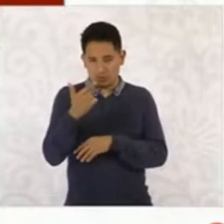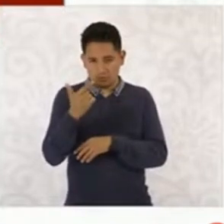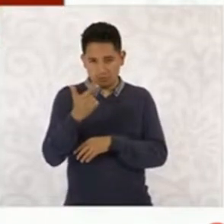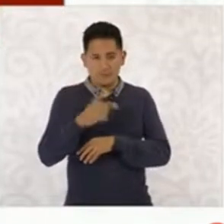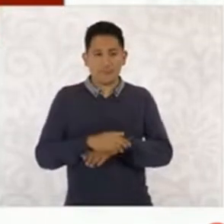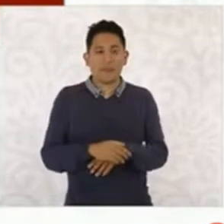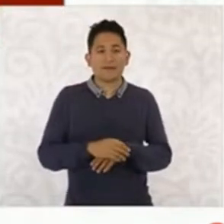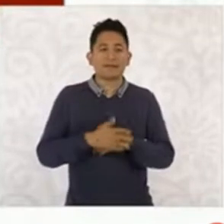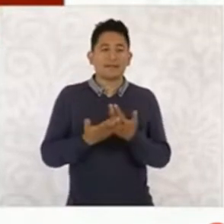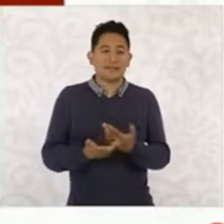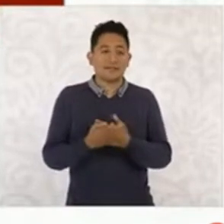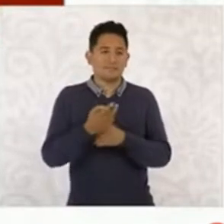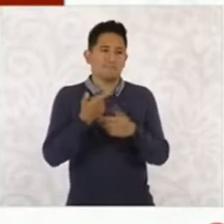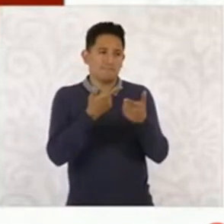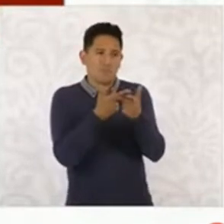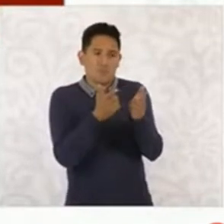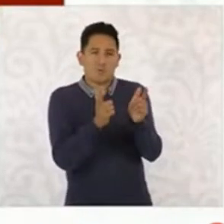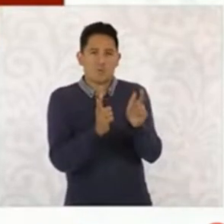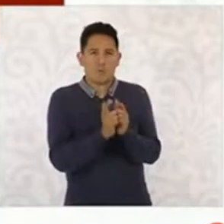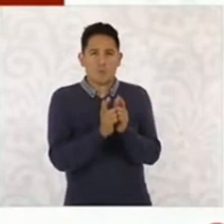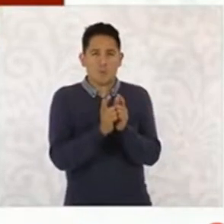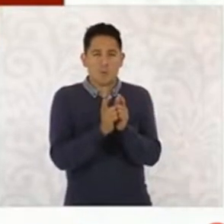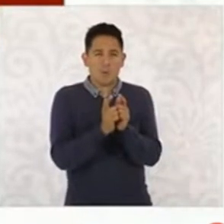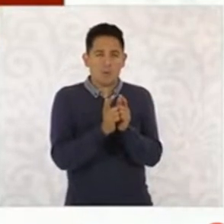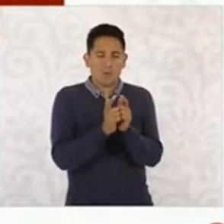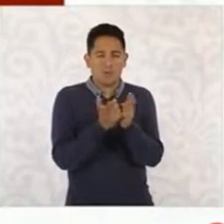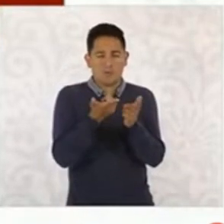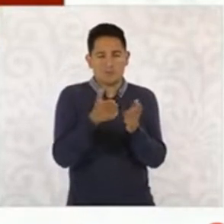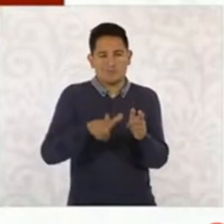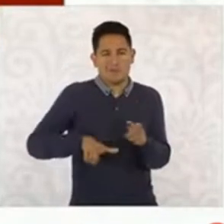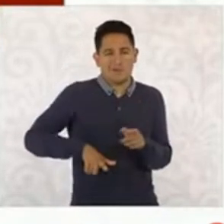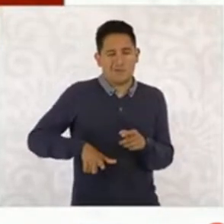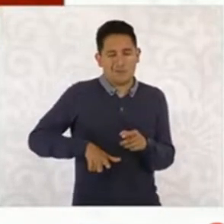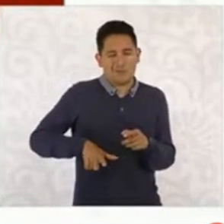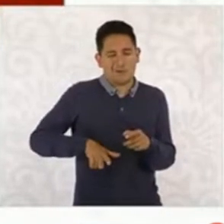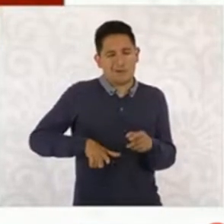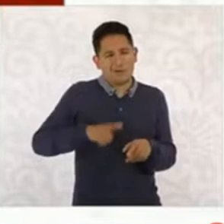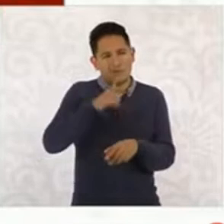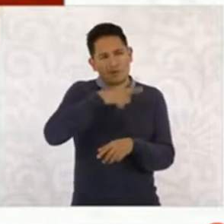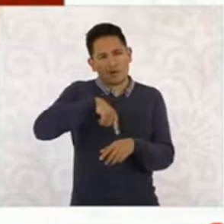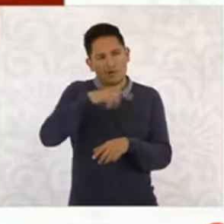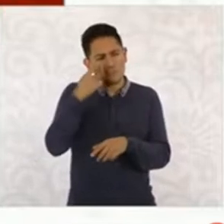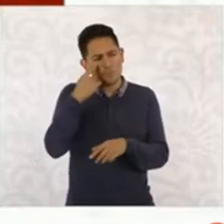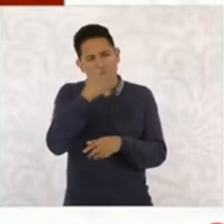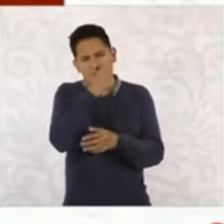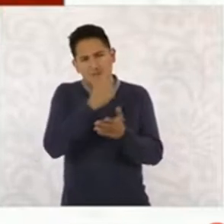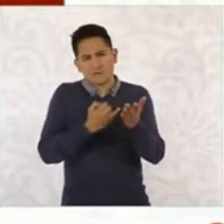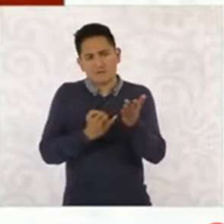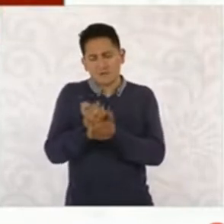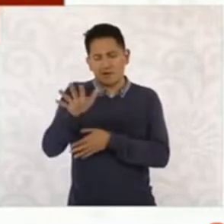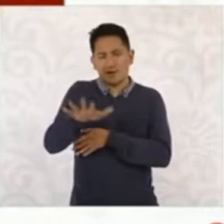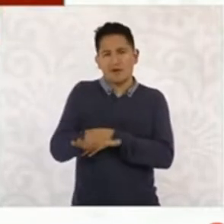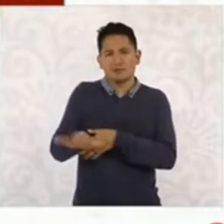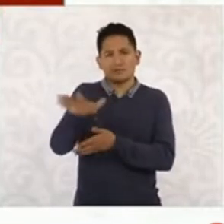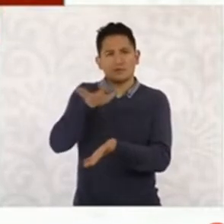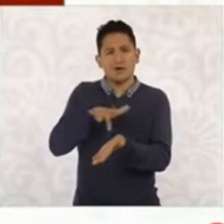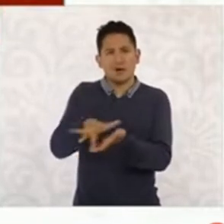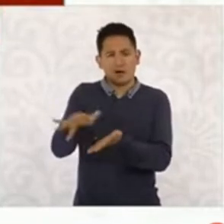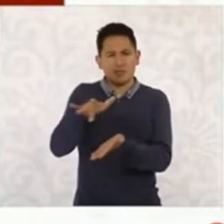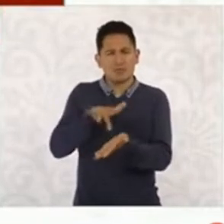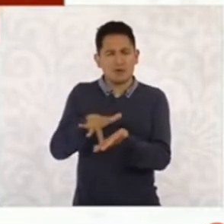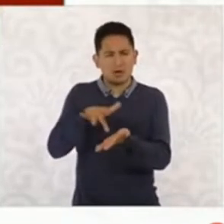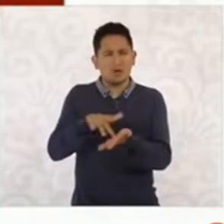en el poder, mantiene el régimen empresarial y empezaron a generarse ciertas